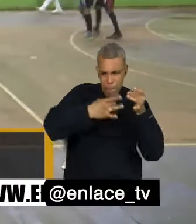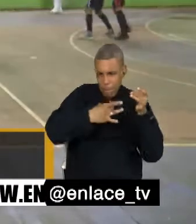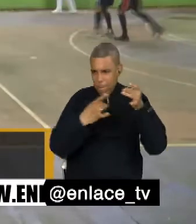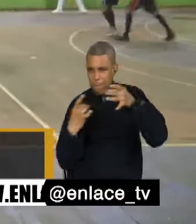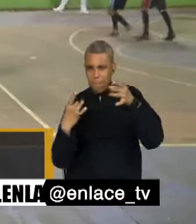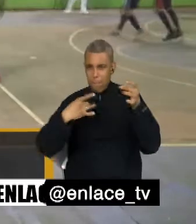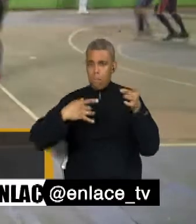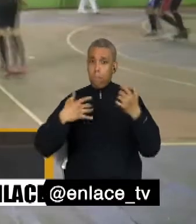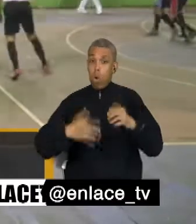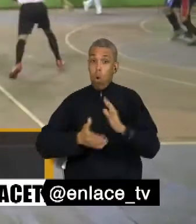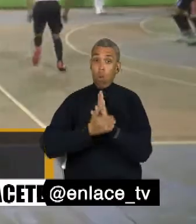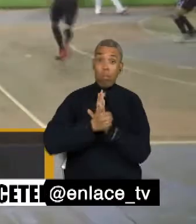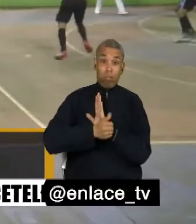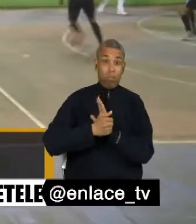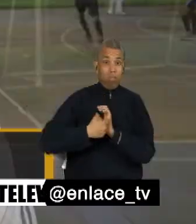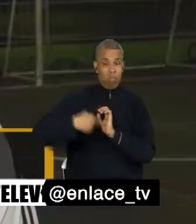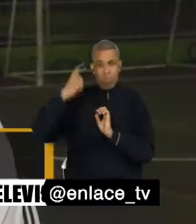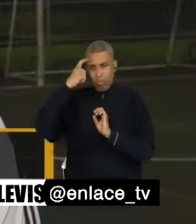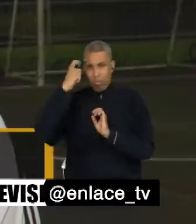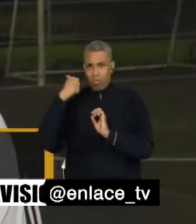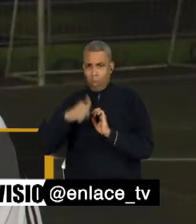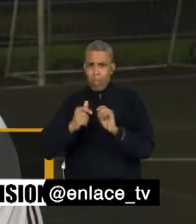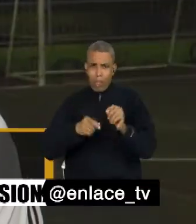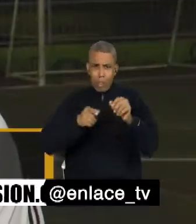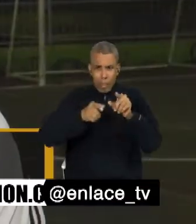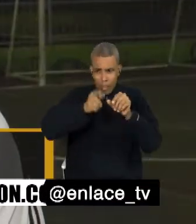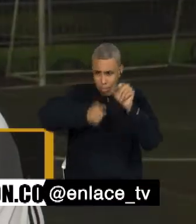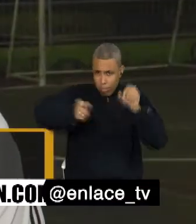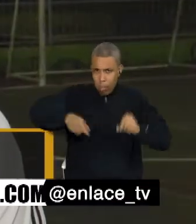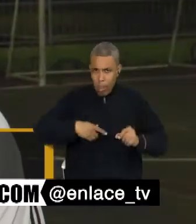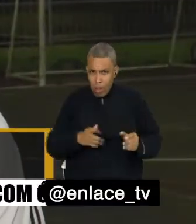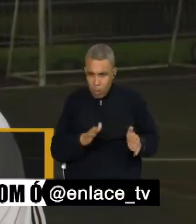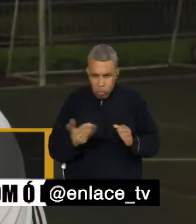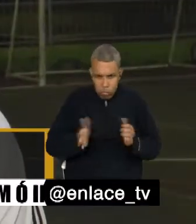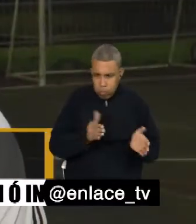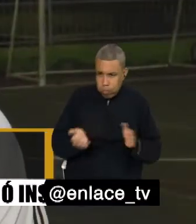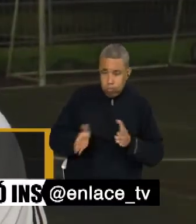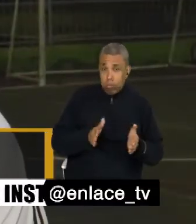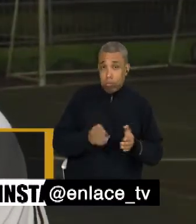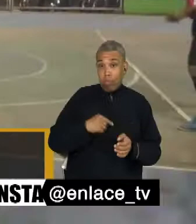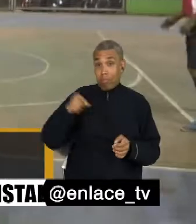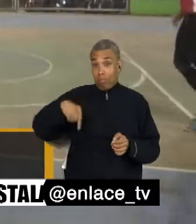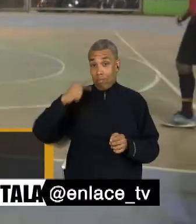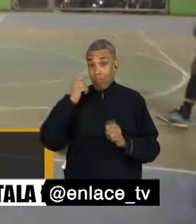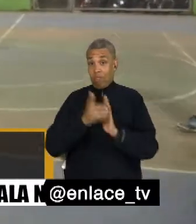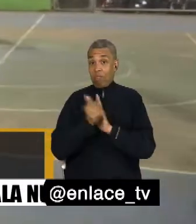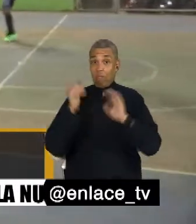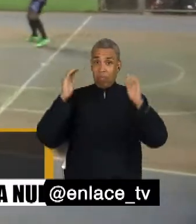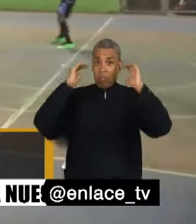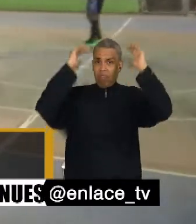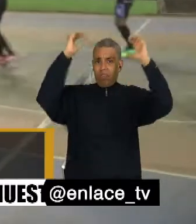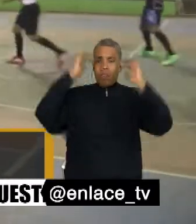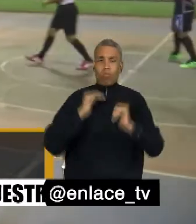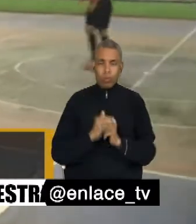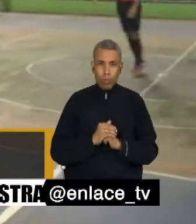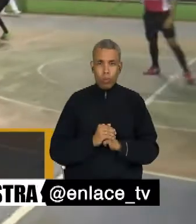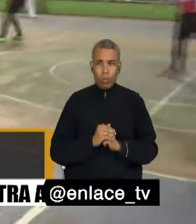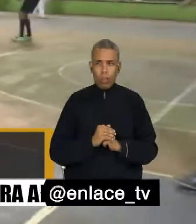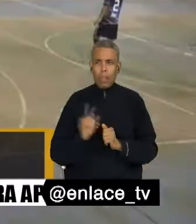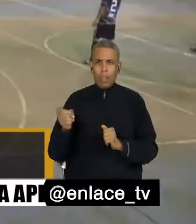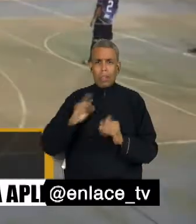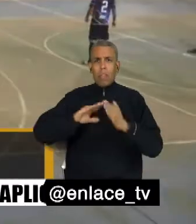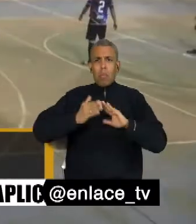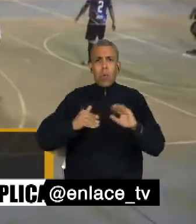este deporte en la ciudad. Hay muy buenos jugadores y bueno, el torneo no ha sido la excepción en cuanto al nivel. Estos encuentros han tenido gran acogida en